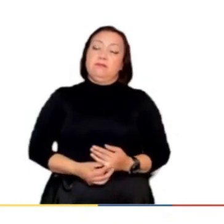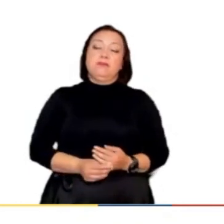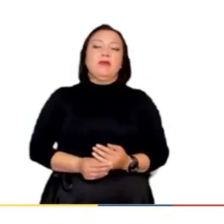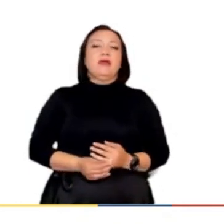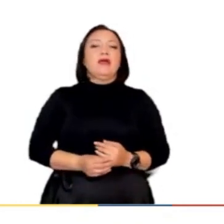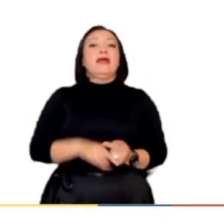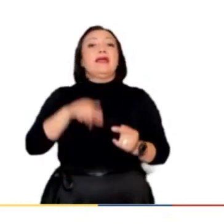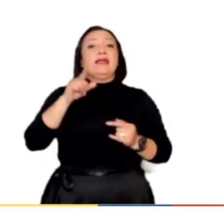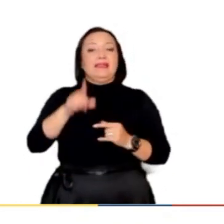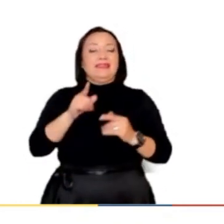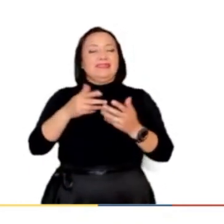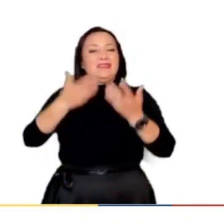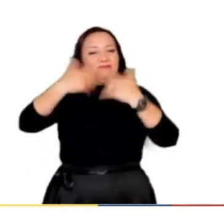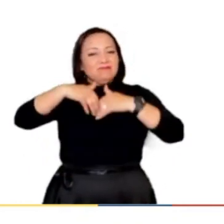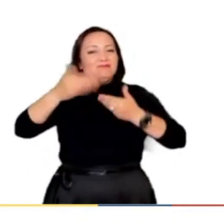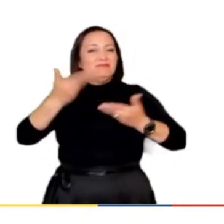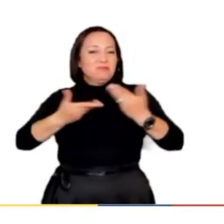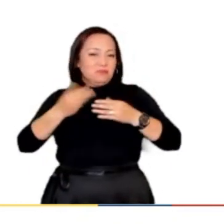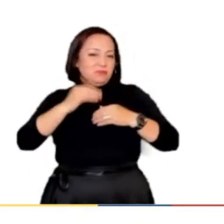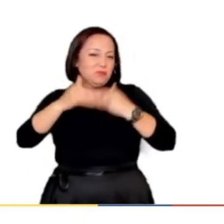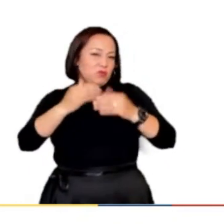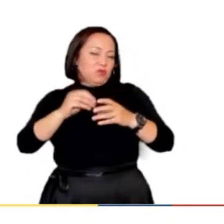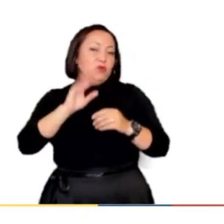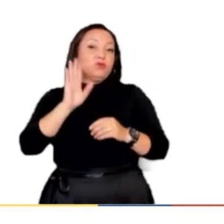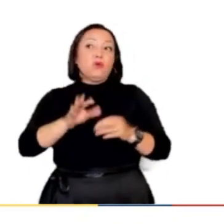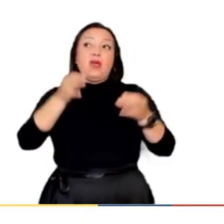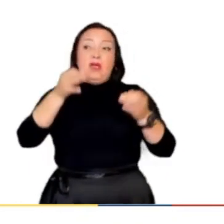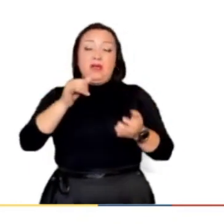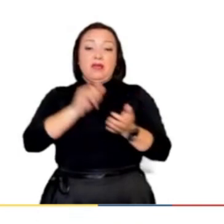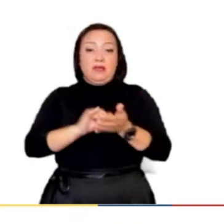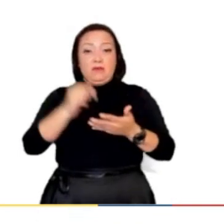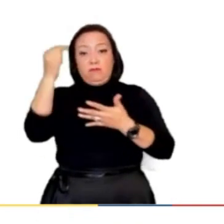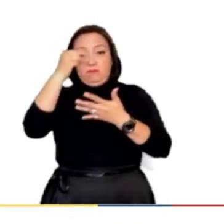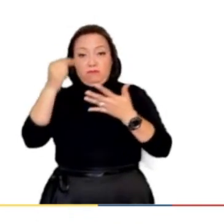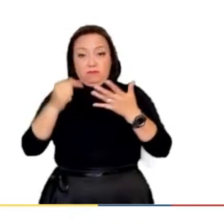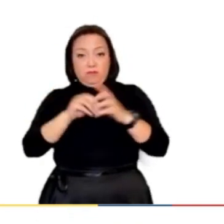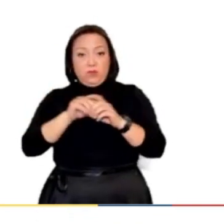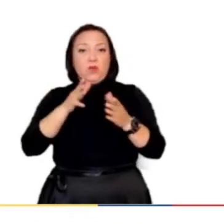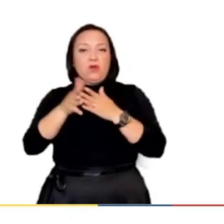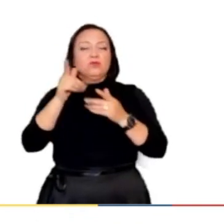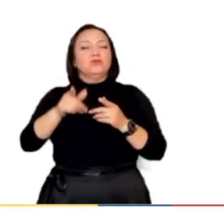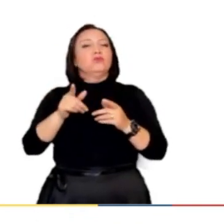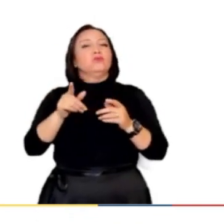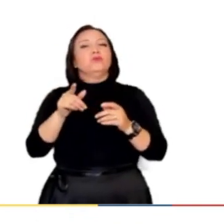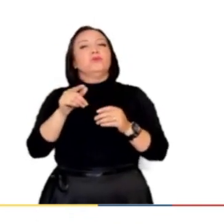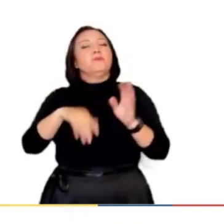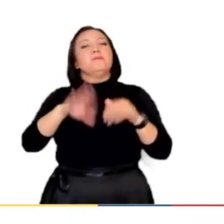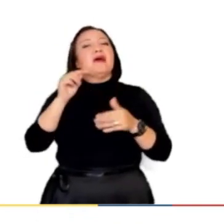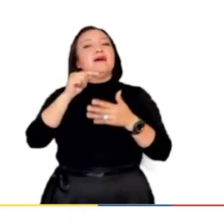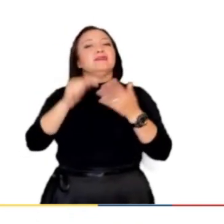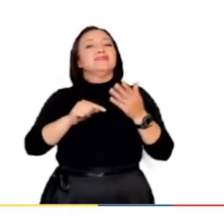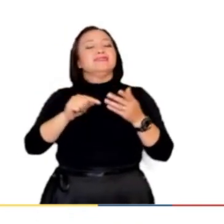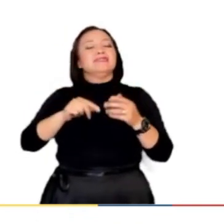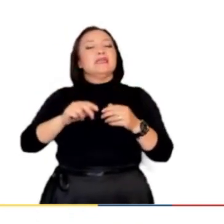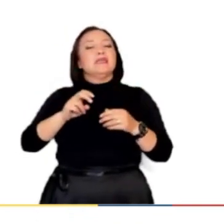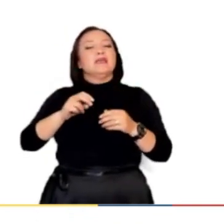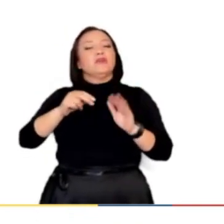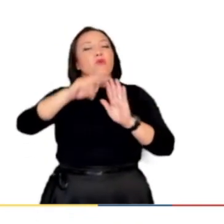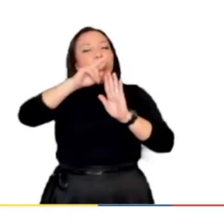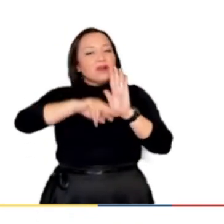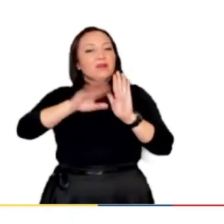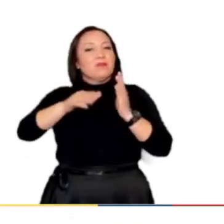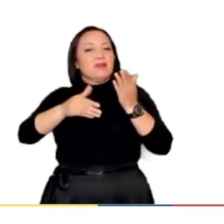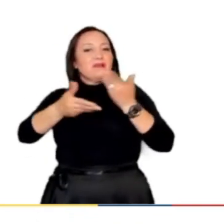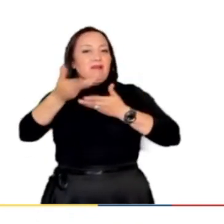aplica con integridad los elementos esenciales del régimen cambiario regido